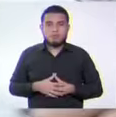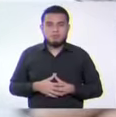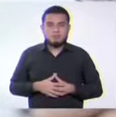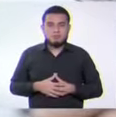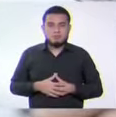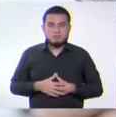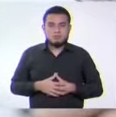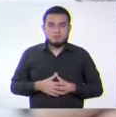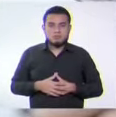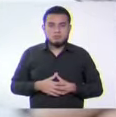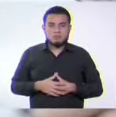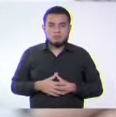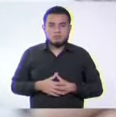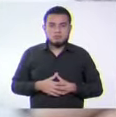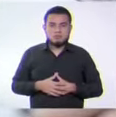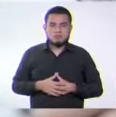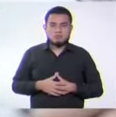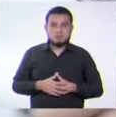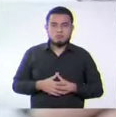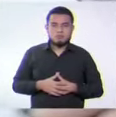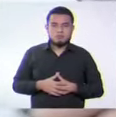y veremos los resultados.